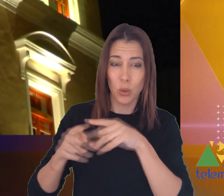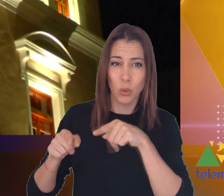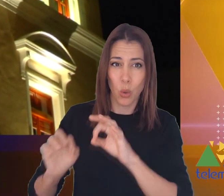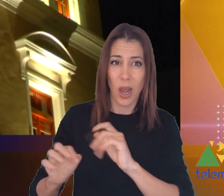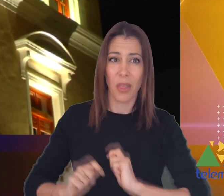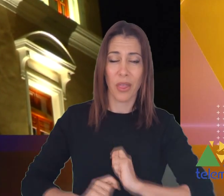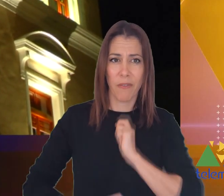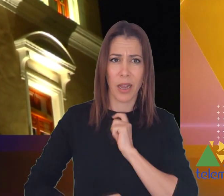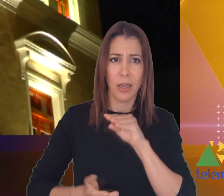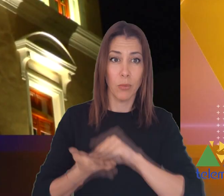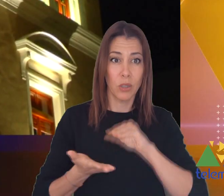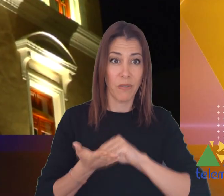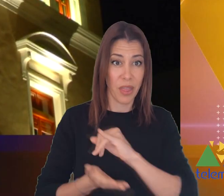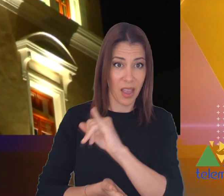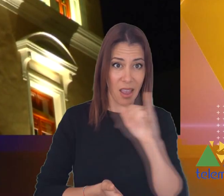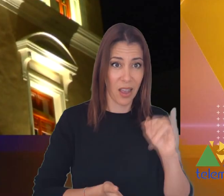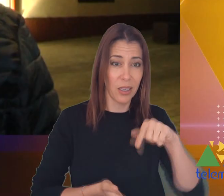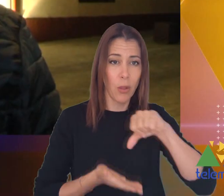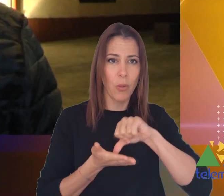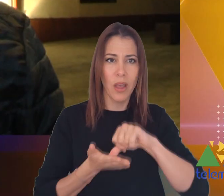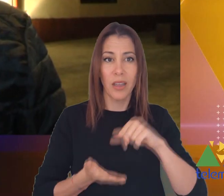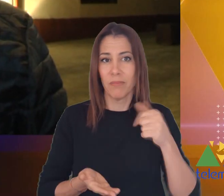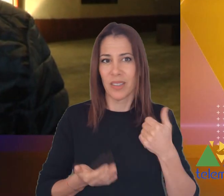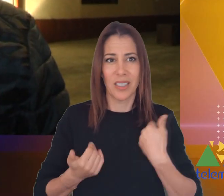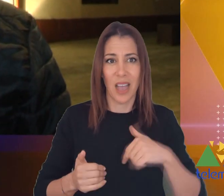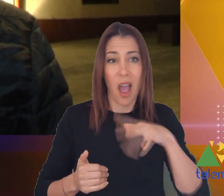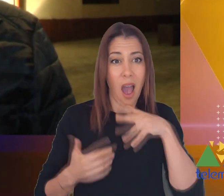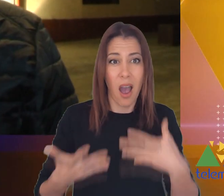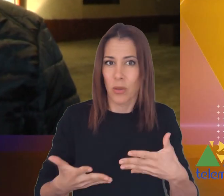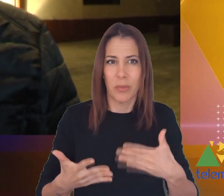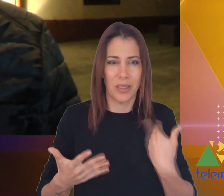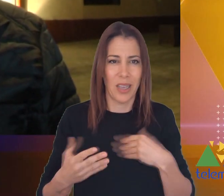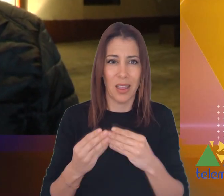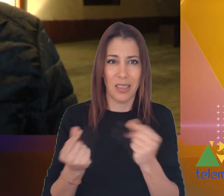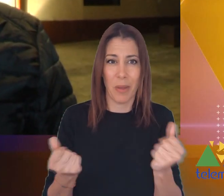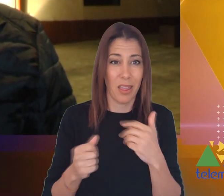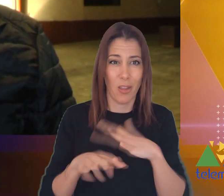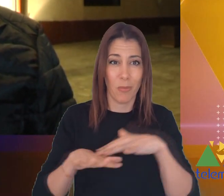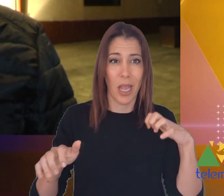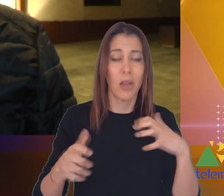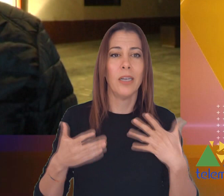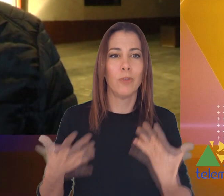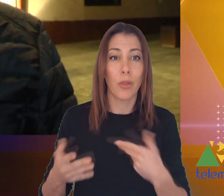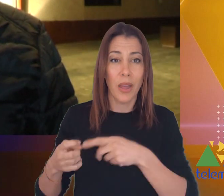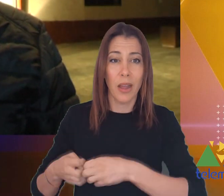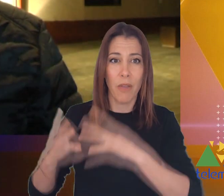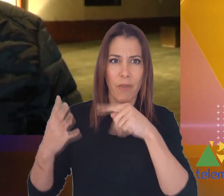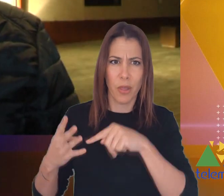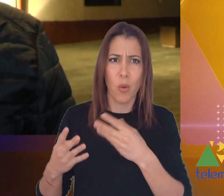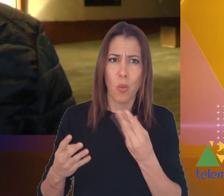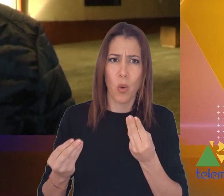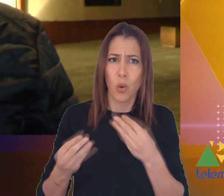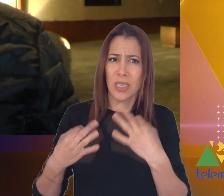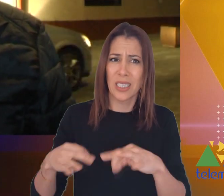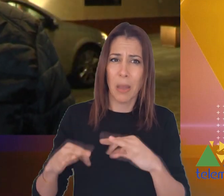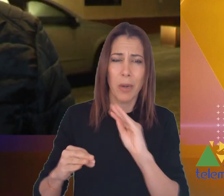que teníamos tantas veces en la ciudad y que hoy prácticamente ha desaparecido. El edificio es muy simple